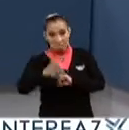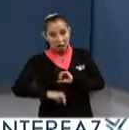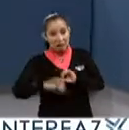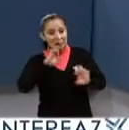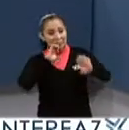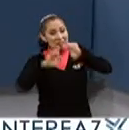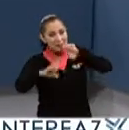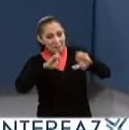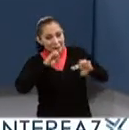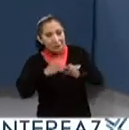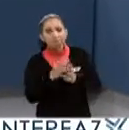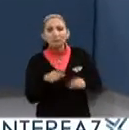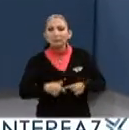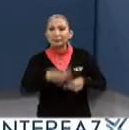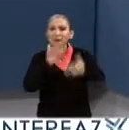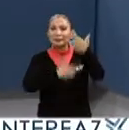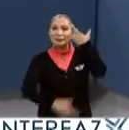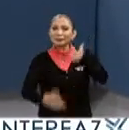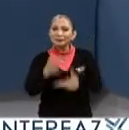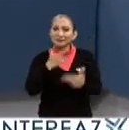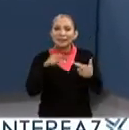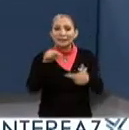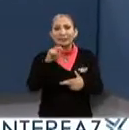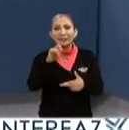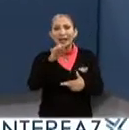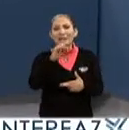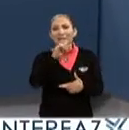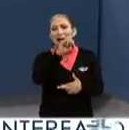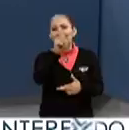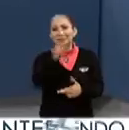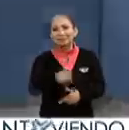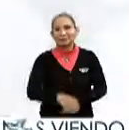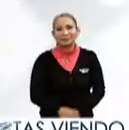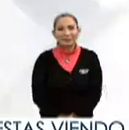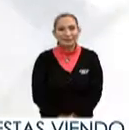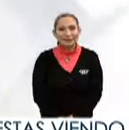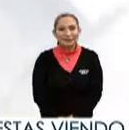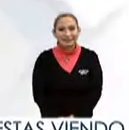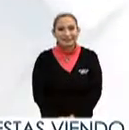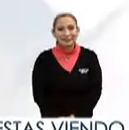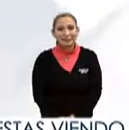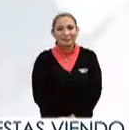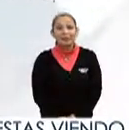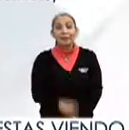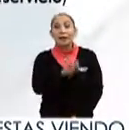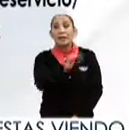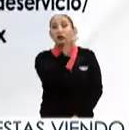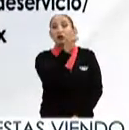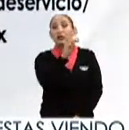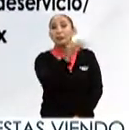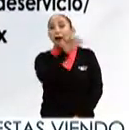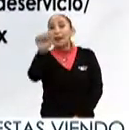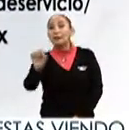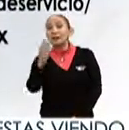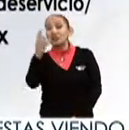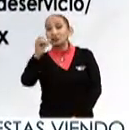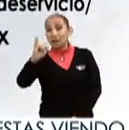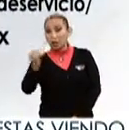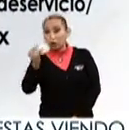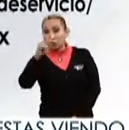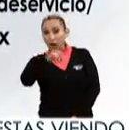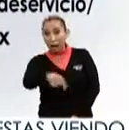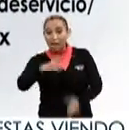interesantes entrevistas. Vamos a hacer una pausa, regresamos. Esto es Interfaz. Del 21 de mayo al 22 de